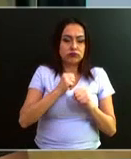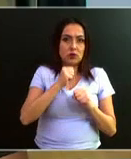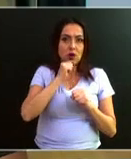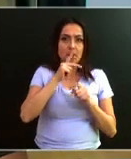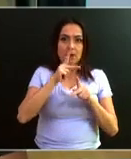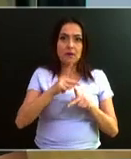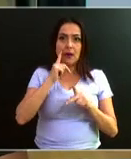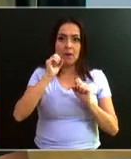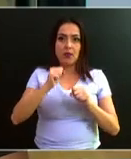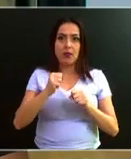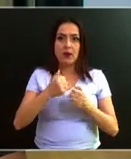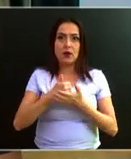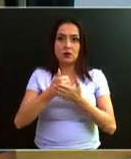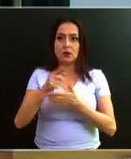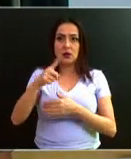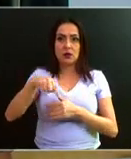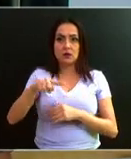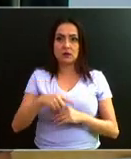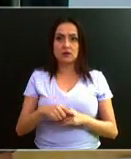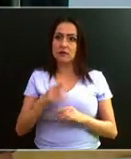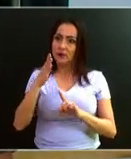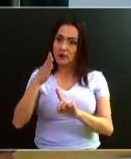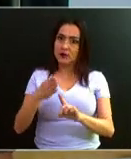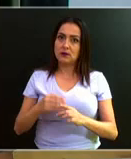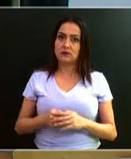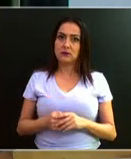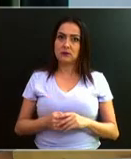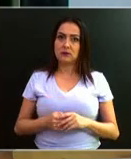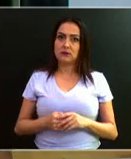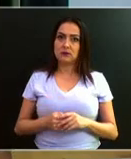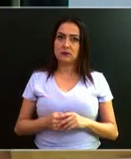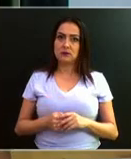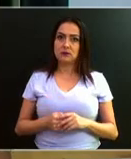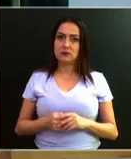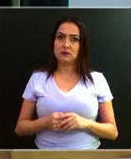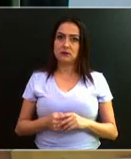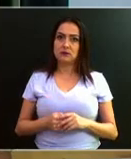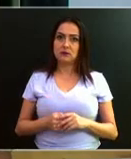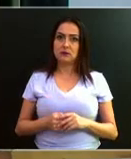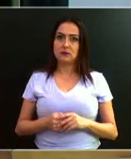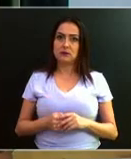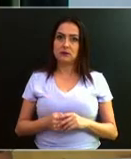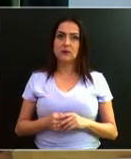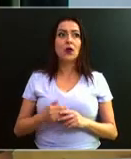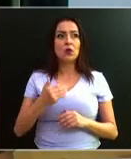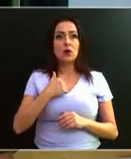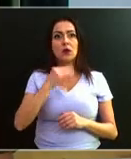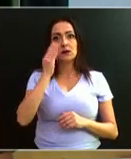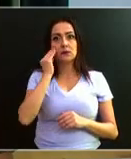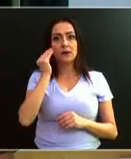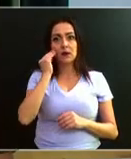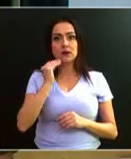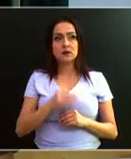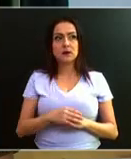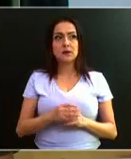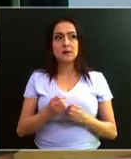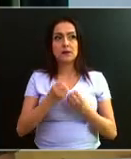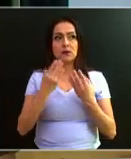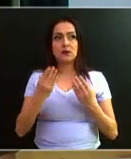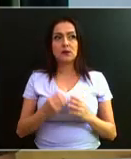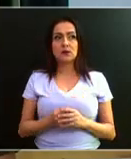para así poderles ayudar a ellos directamente. Sí, tuve una experiencia